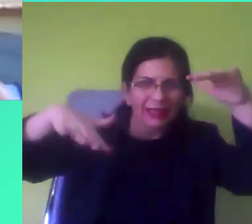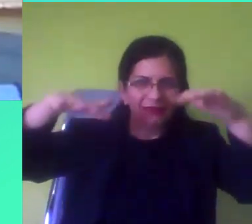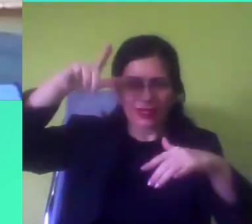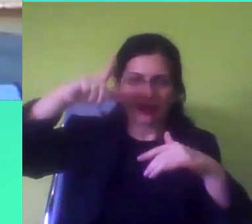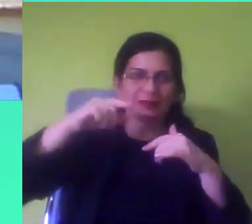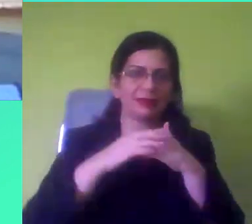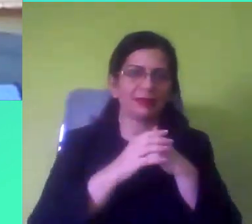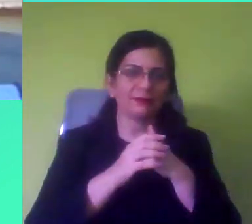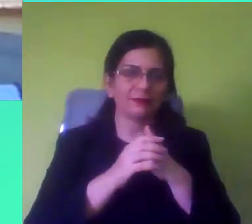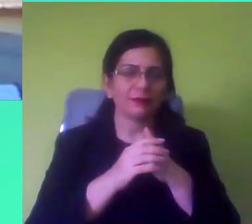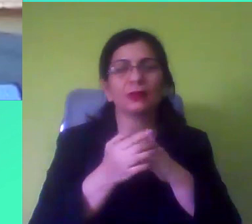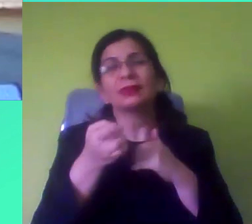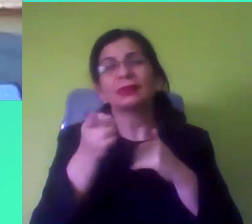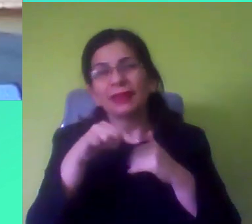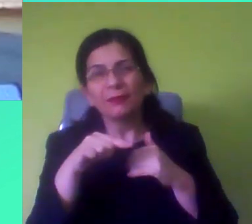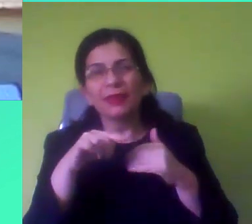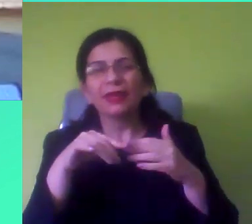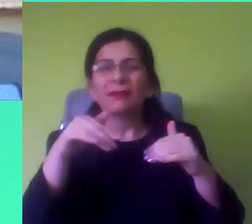necesitamos